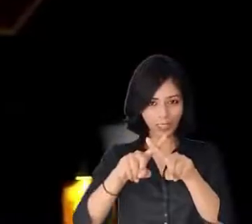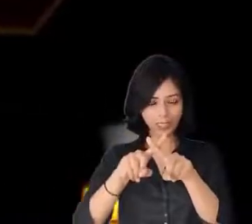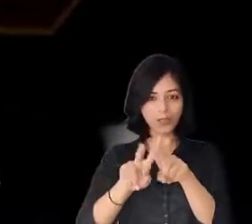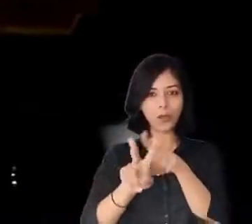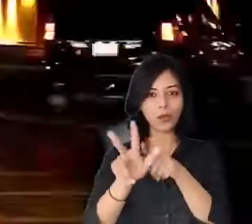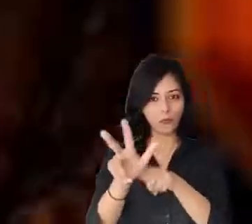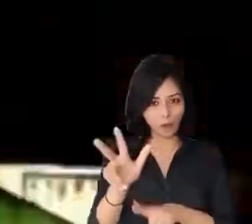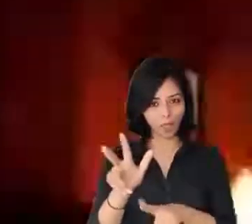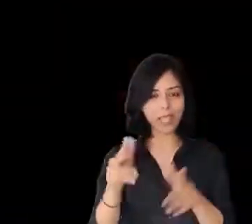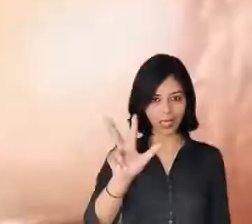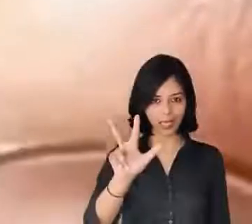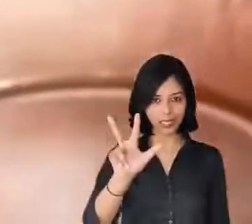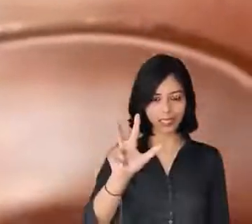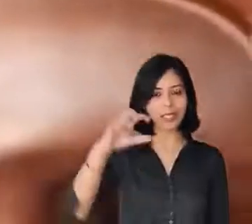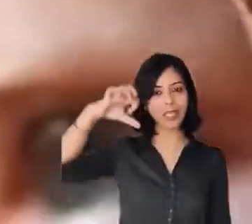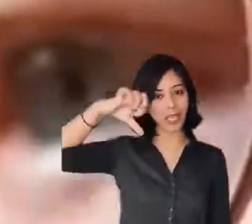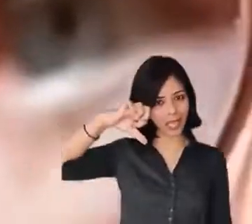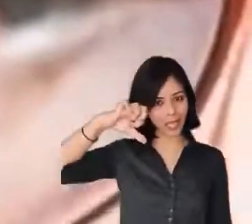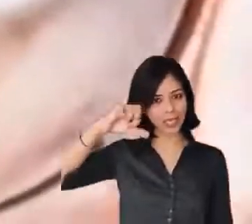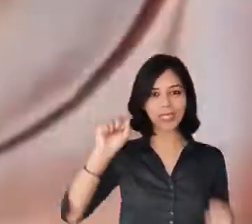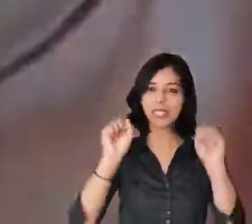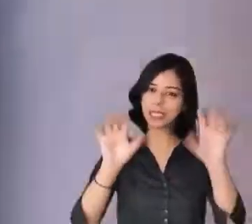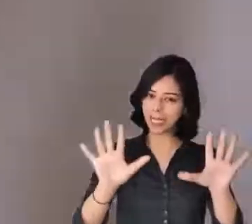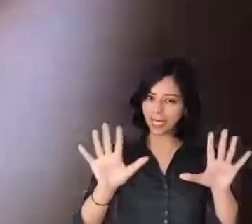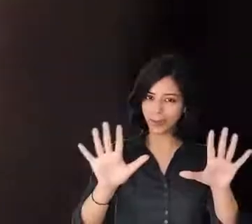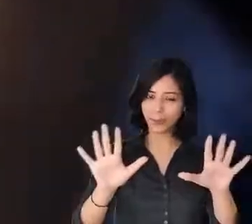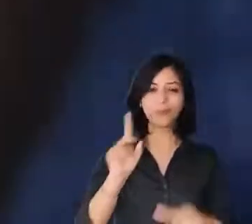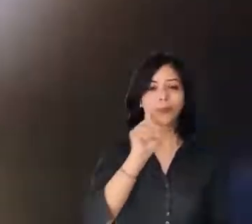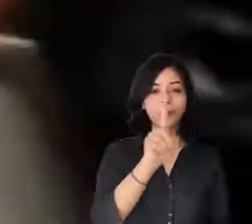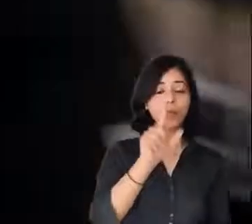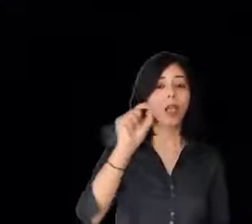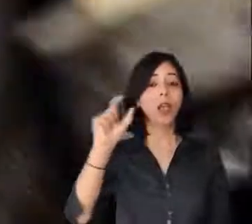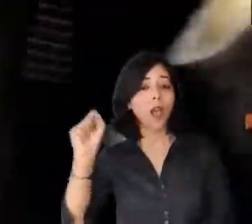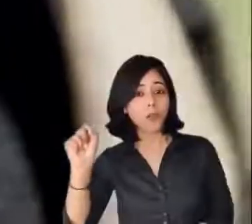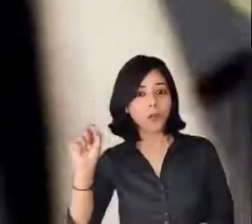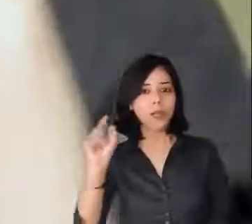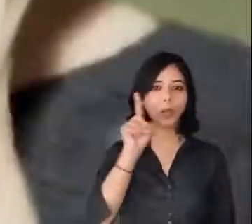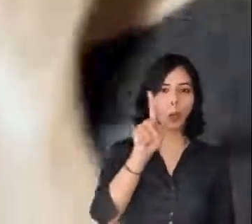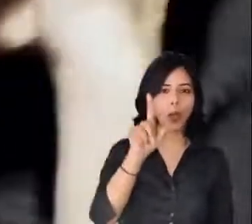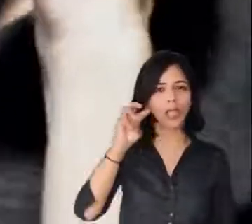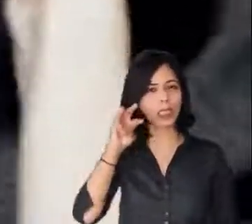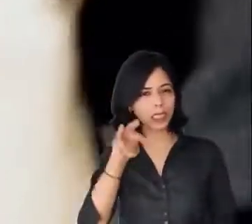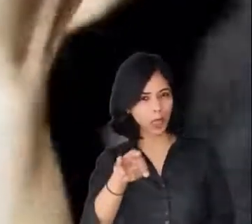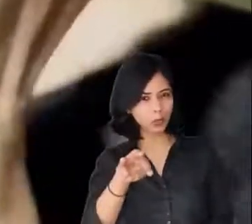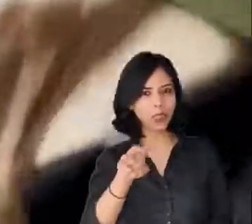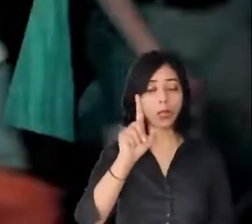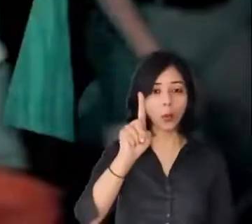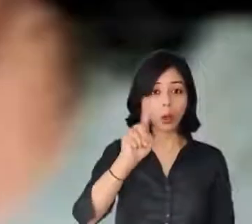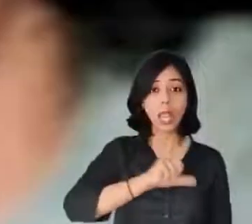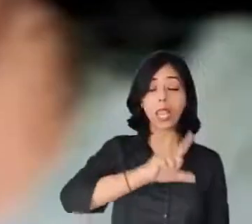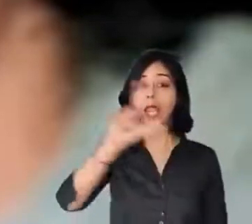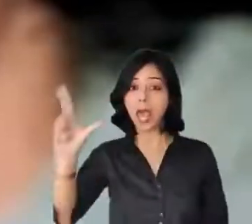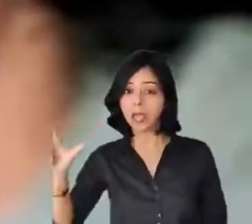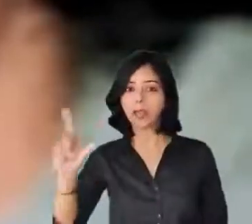Con el paso de las horas, el temor de Nancy se convirtió en pánico. Ella llamó a su hijo Rick, de 23